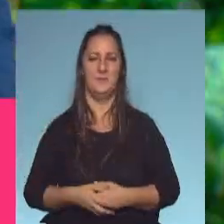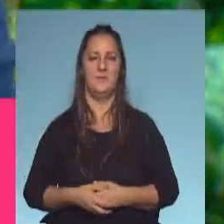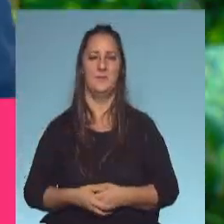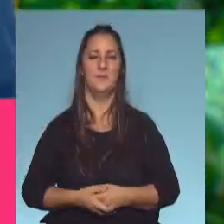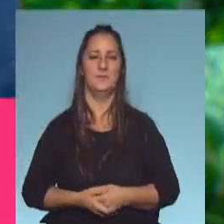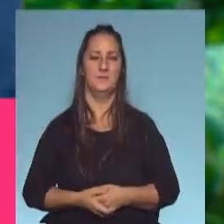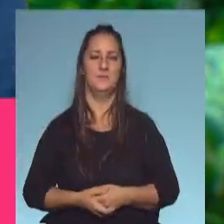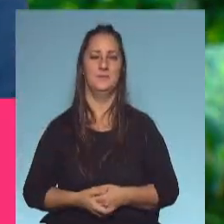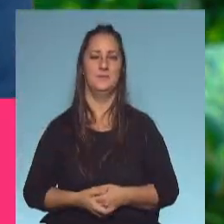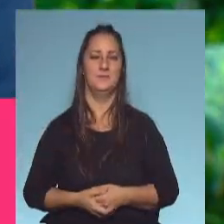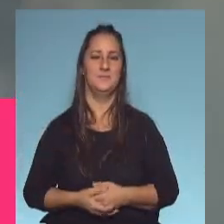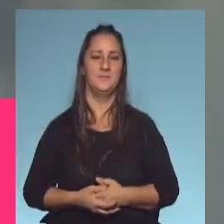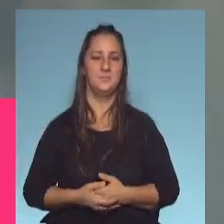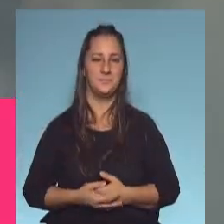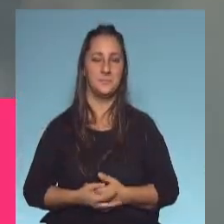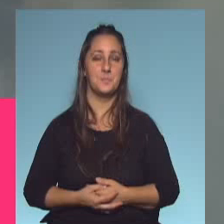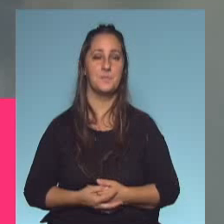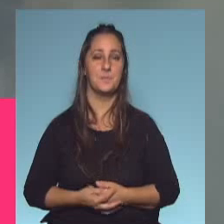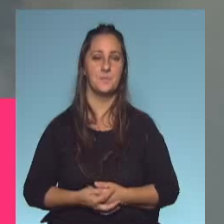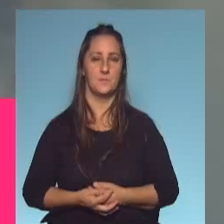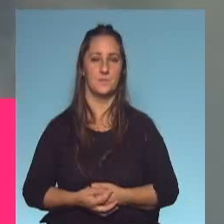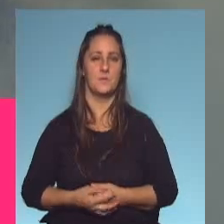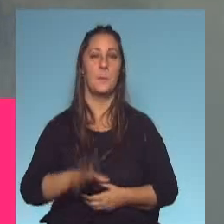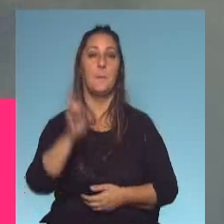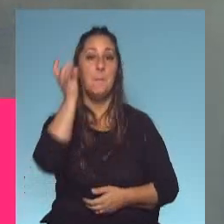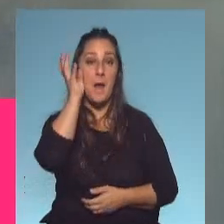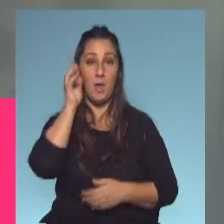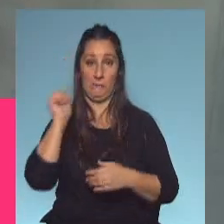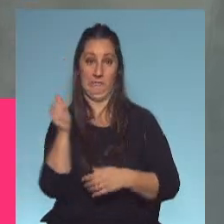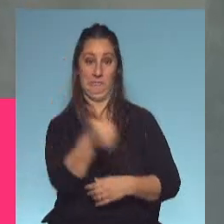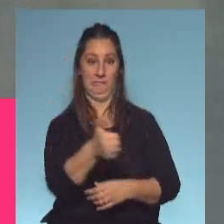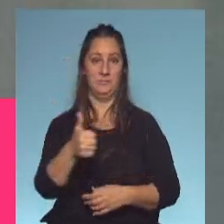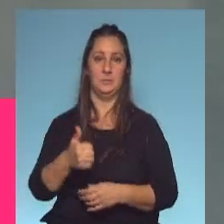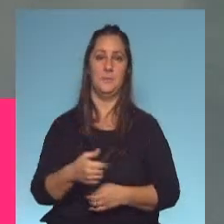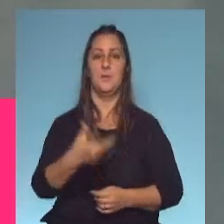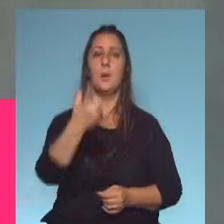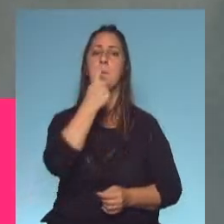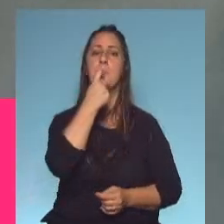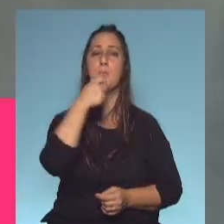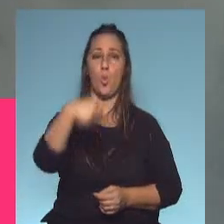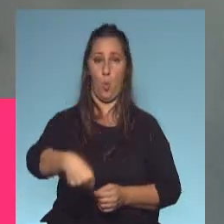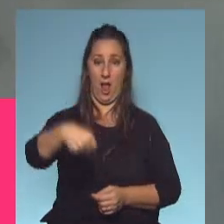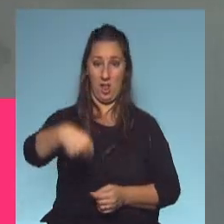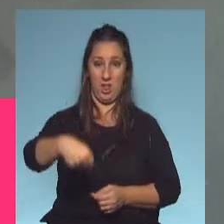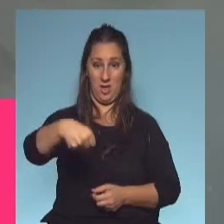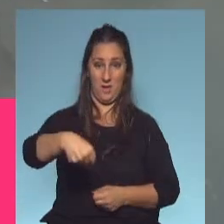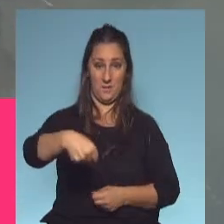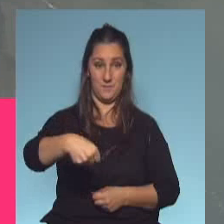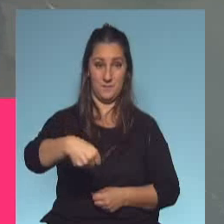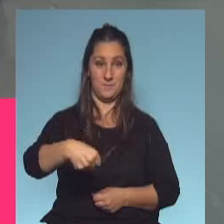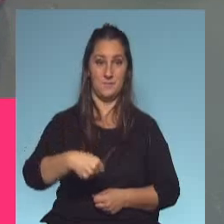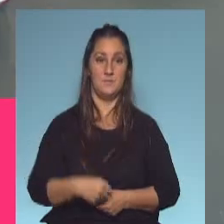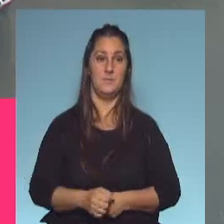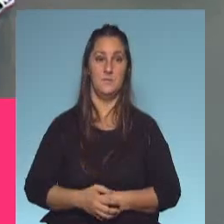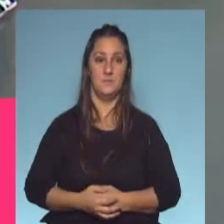dejamos ahí para que lo recojas. Por ejemplo, permiso que me cruzo. Suponete, acá en el balde. Lo que puedes hacer acá